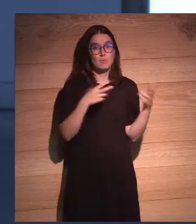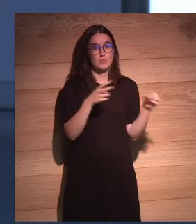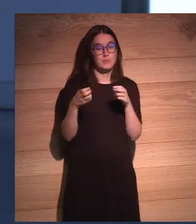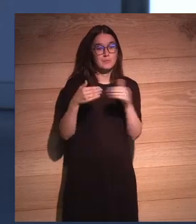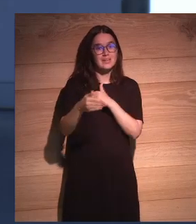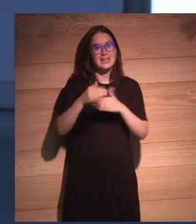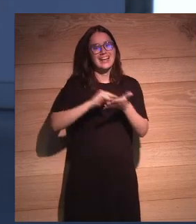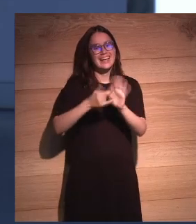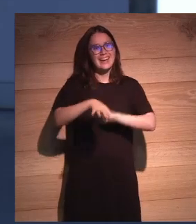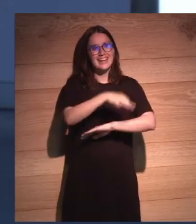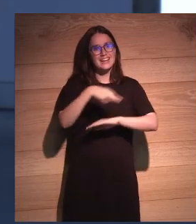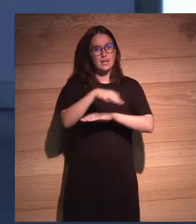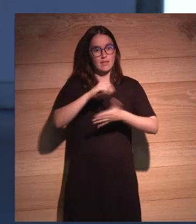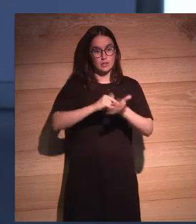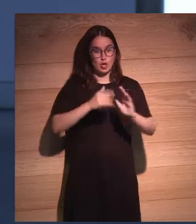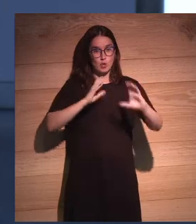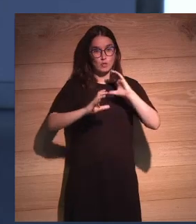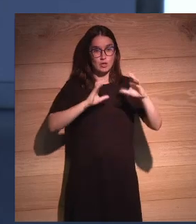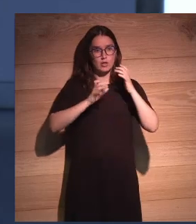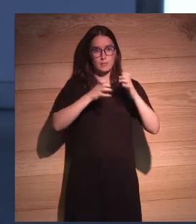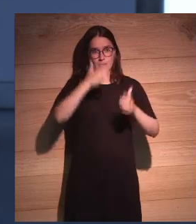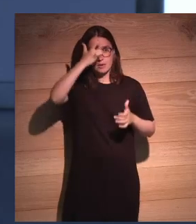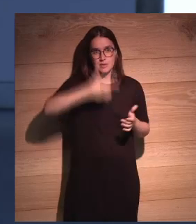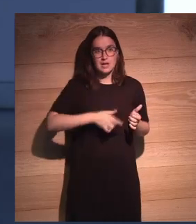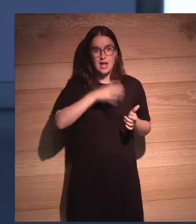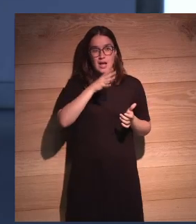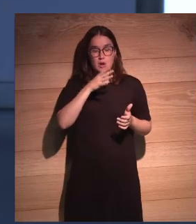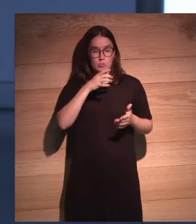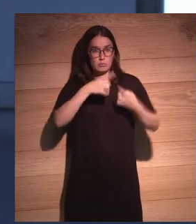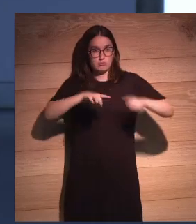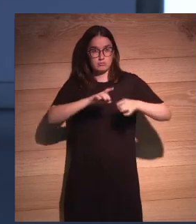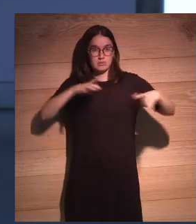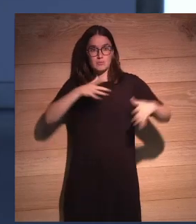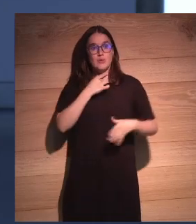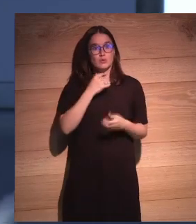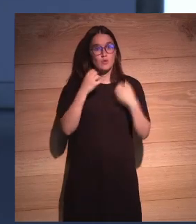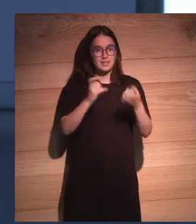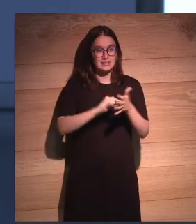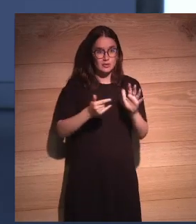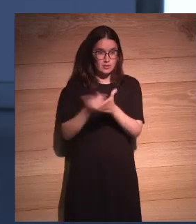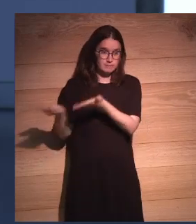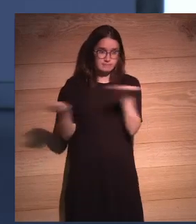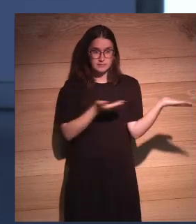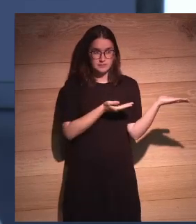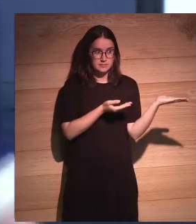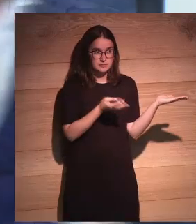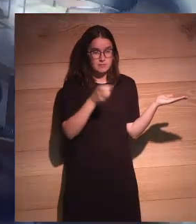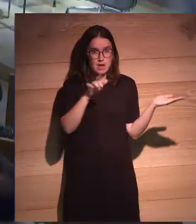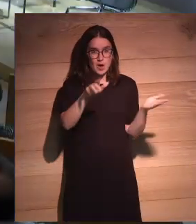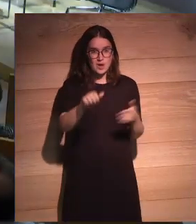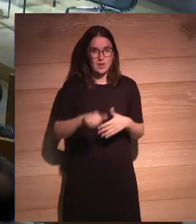ingeniera de telecomunicaciones, algo que para mí siempre fue completamente ajeno, aunque me ha gustado mucho siempre la tecnología. La trilla es todo